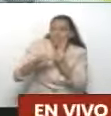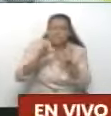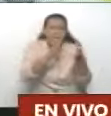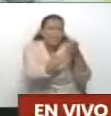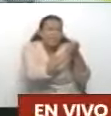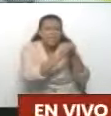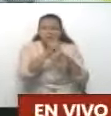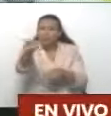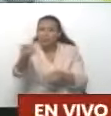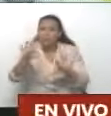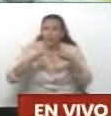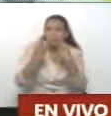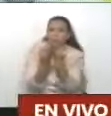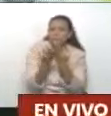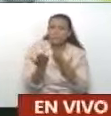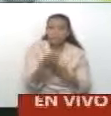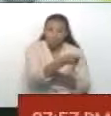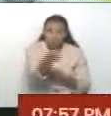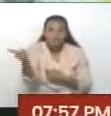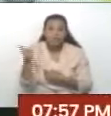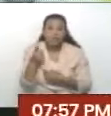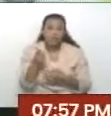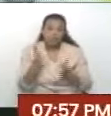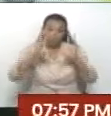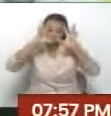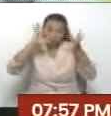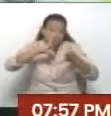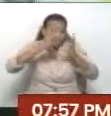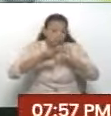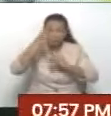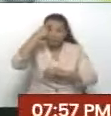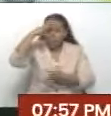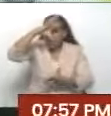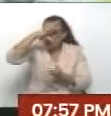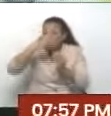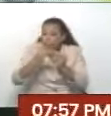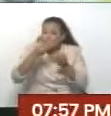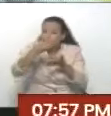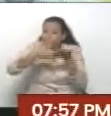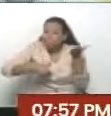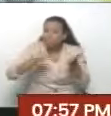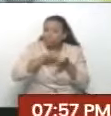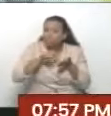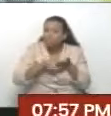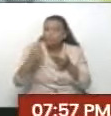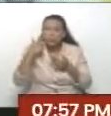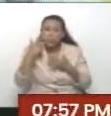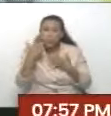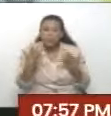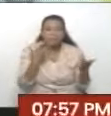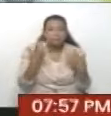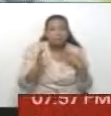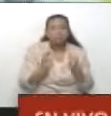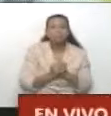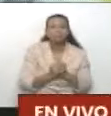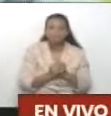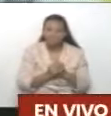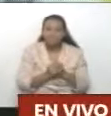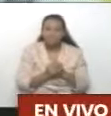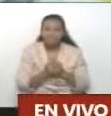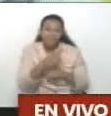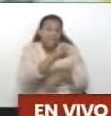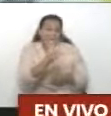familia. Ustedes han sacado sus conclusiones de la experiencia que han vivido. El que se